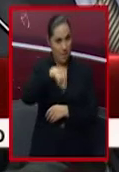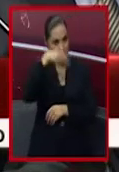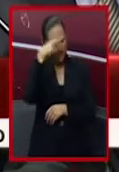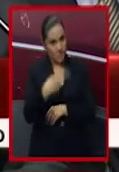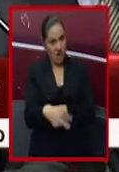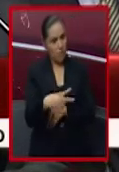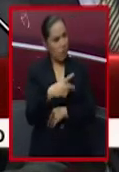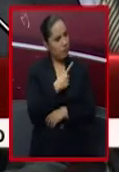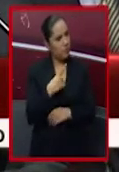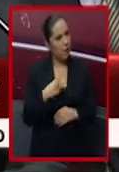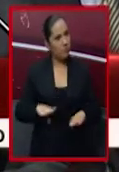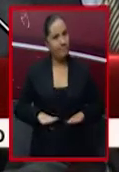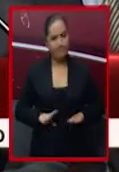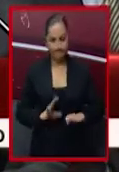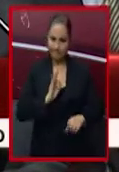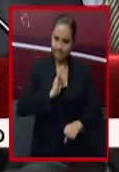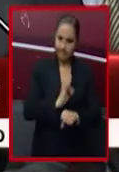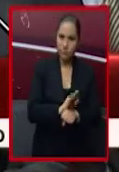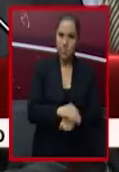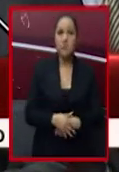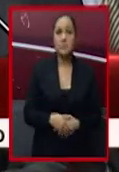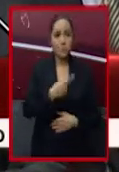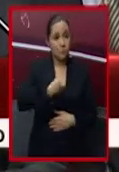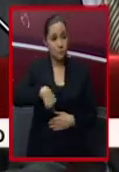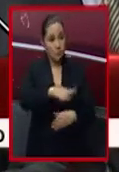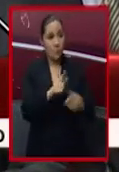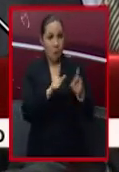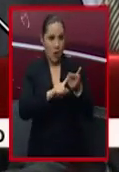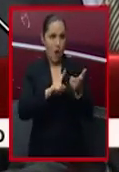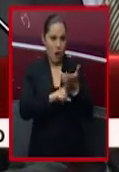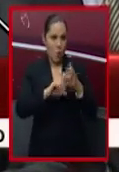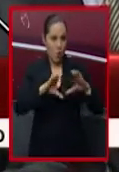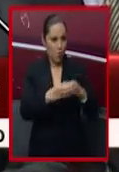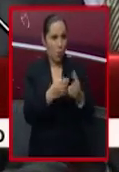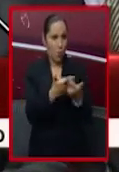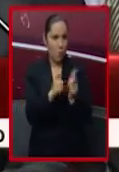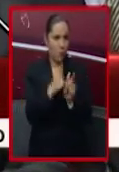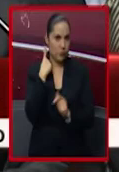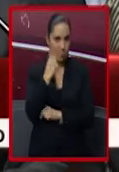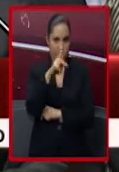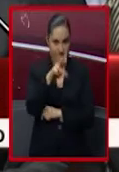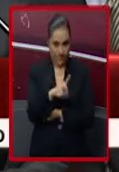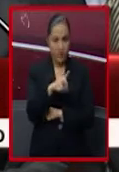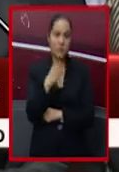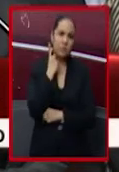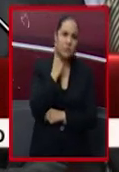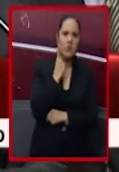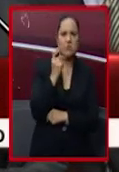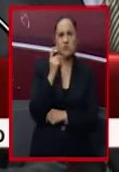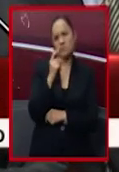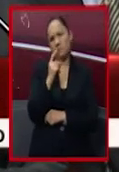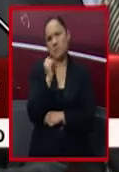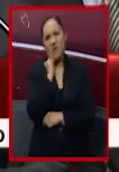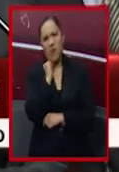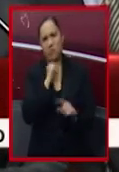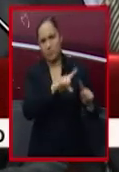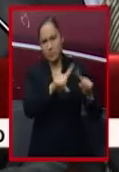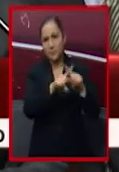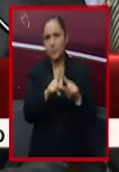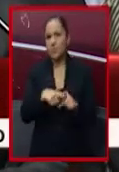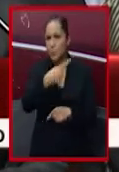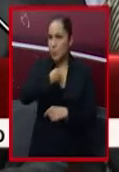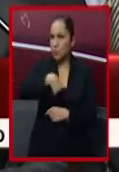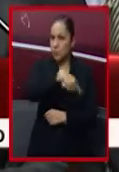manifestado el conjunto de diputados y diputadas que integran nuestra fracción parlamentaria en el sentido de demandar en su